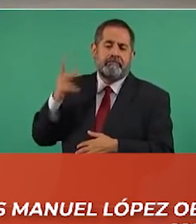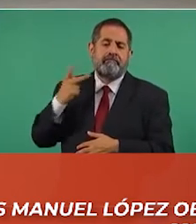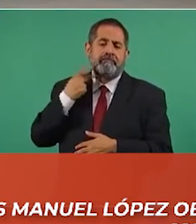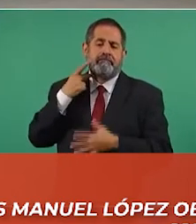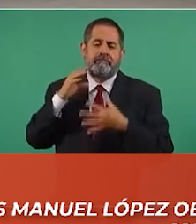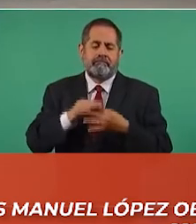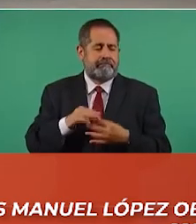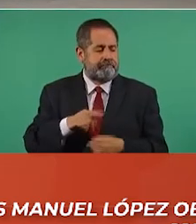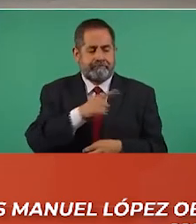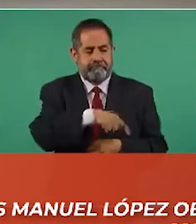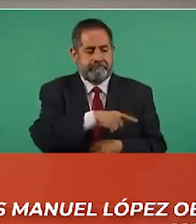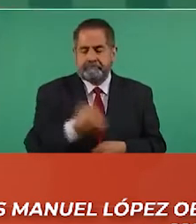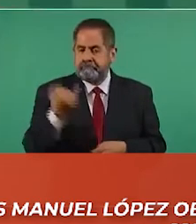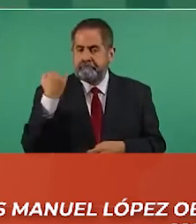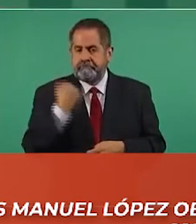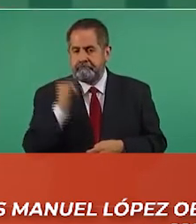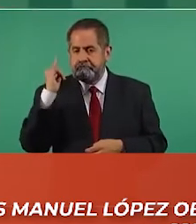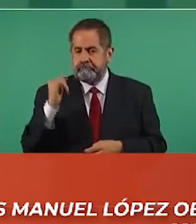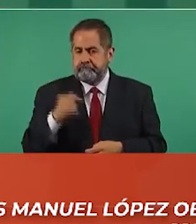absurda